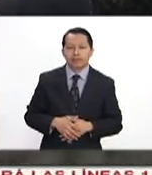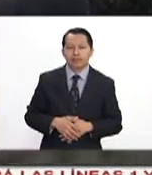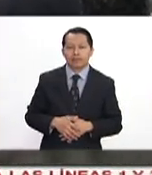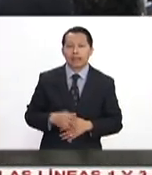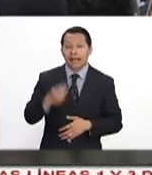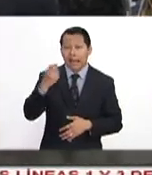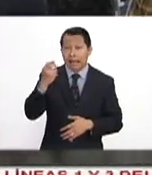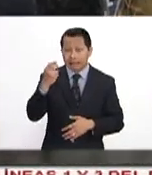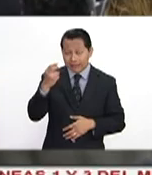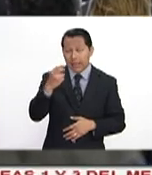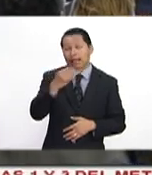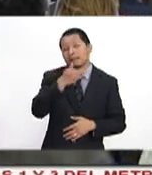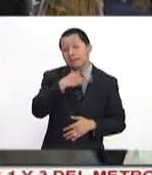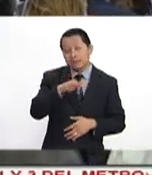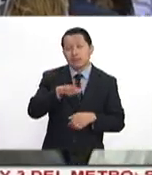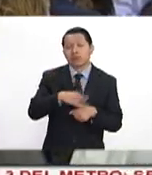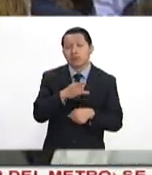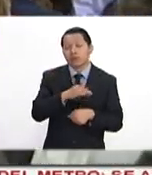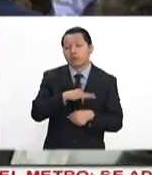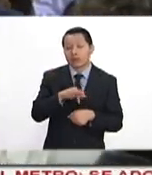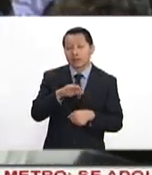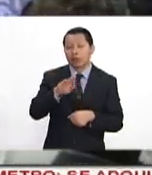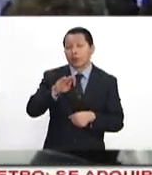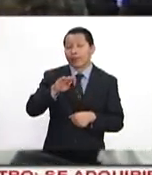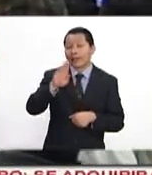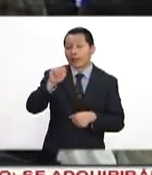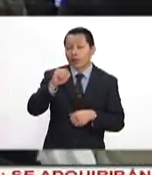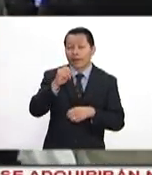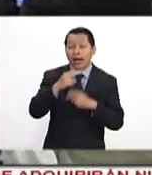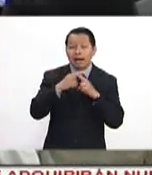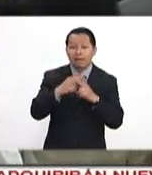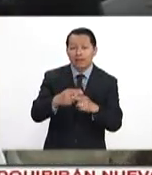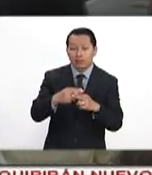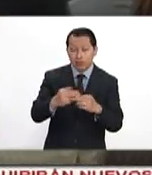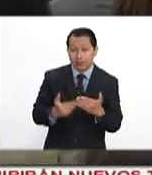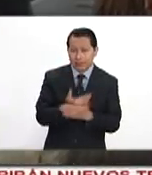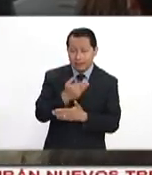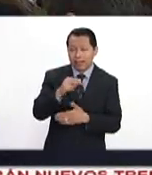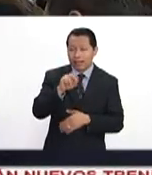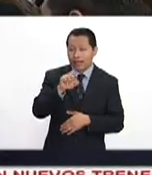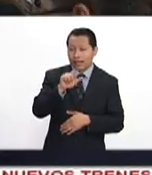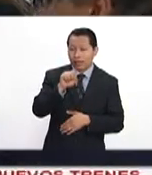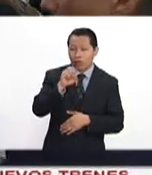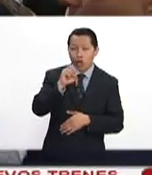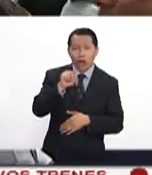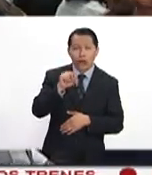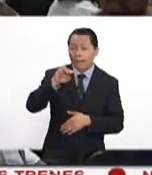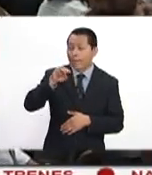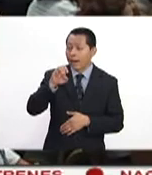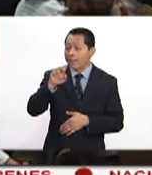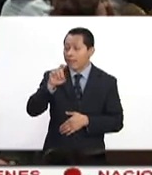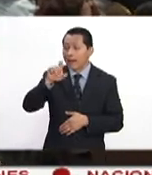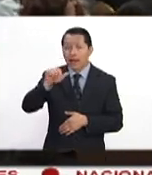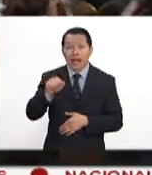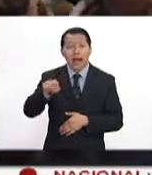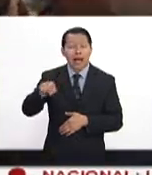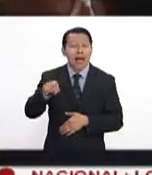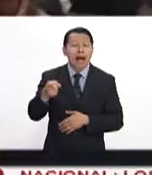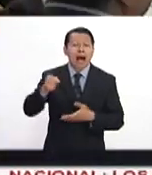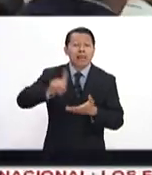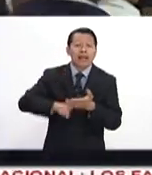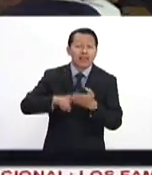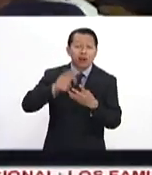Esta celebración se realizó en el marco del 99 aniversario del natalicio de Nelson Mandela. Él pasó 27